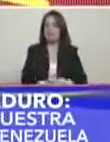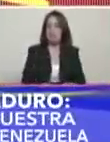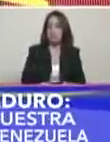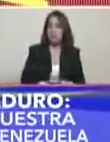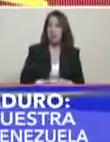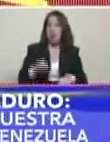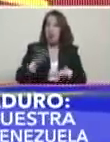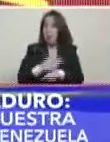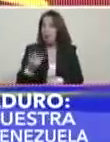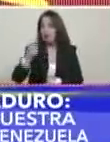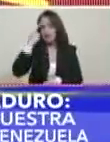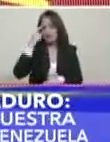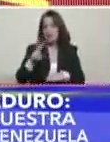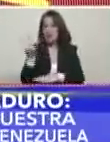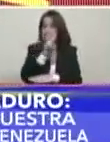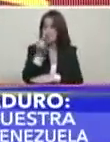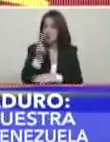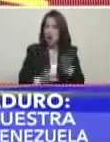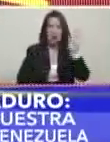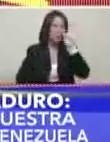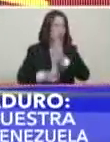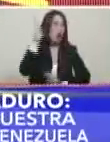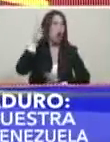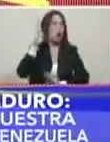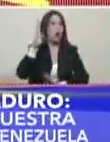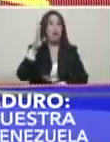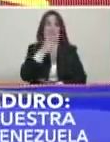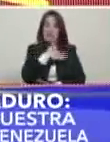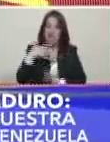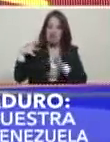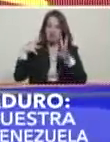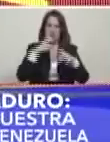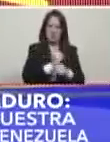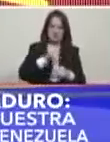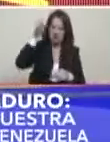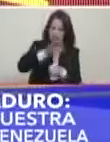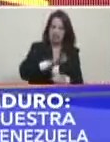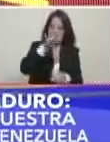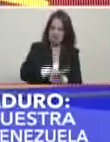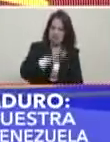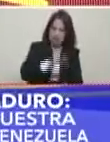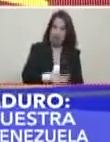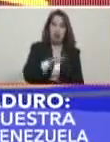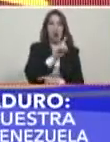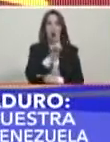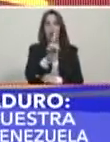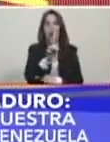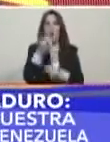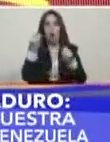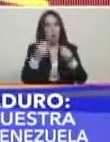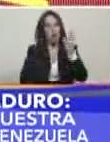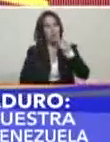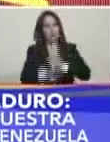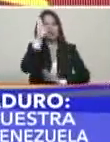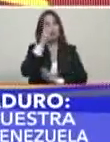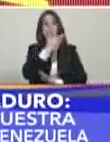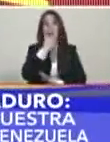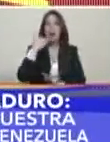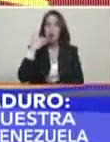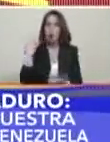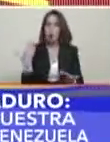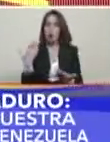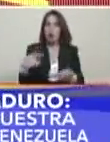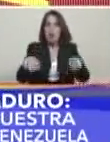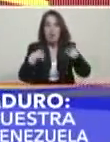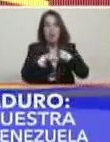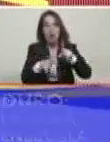despegue y quieren ahogar a Venezuela para que Venezuela no sea una de las potencias medias de América Latina, que vamos a